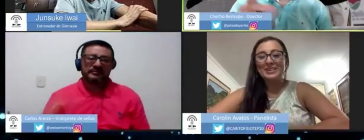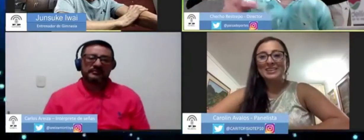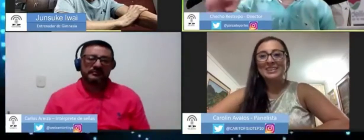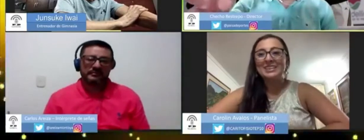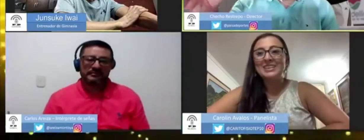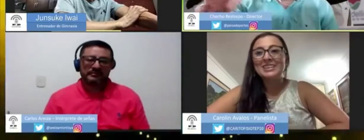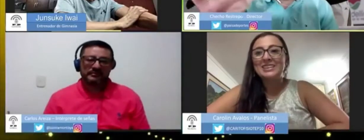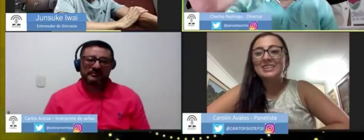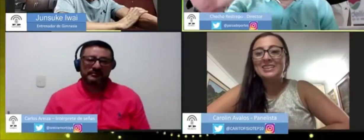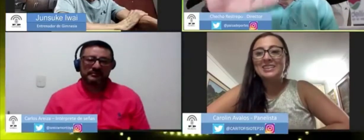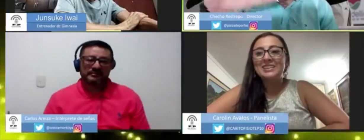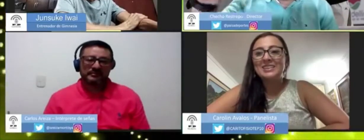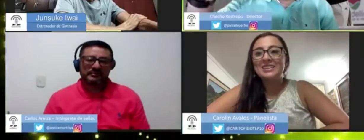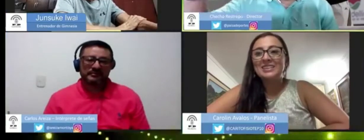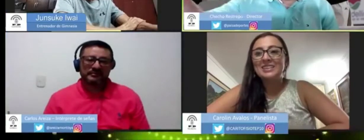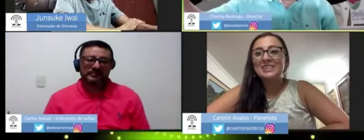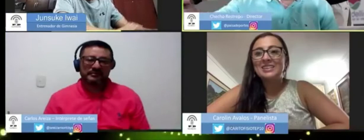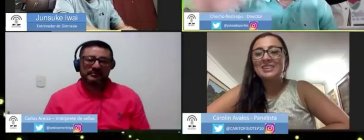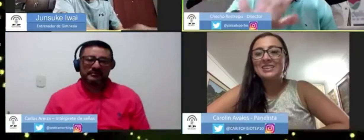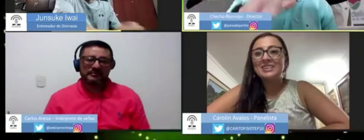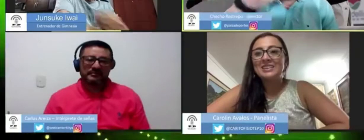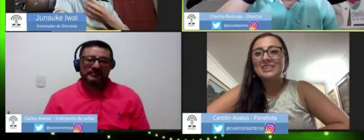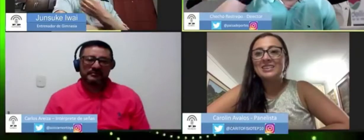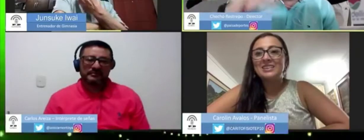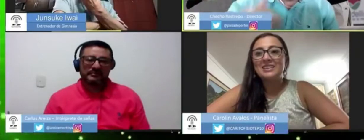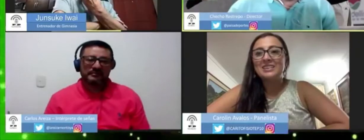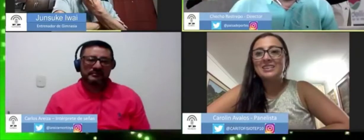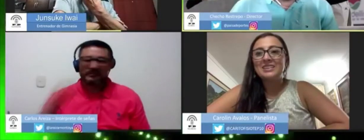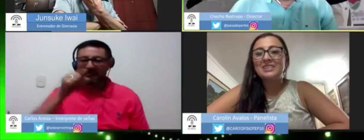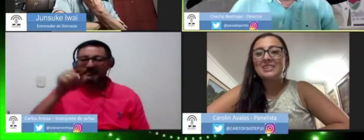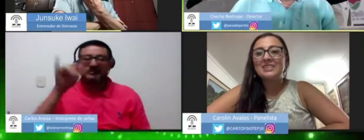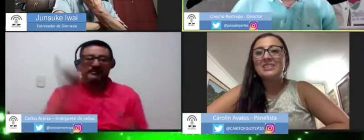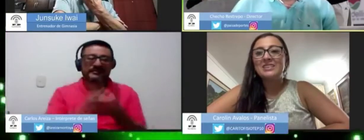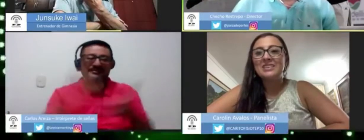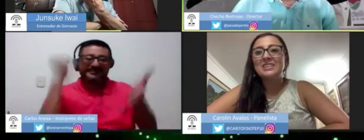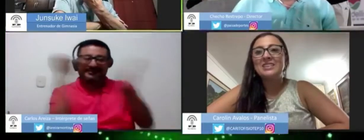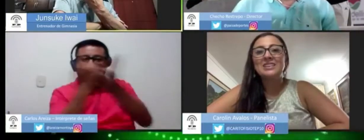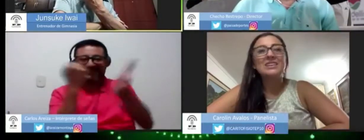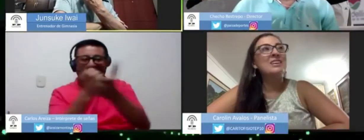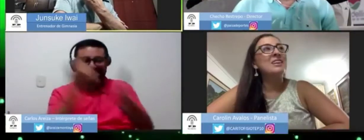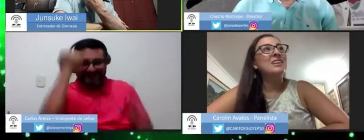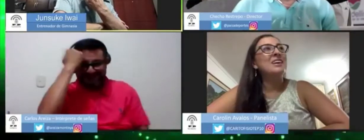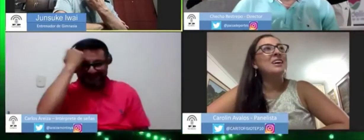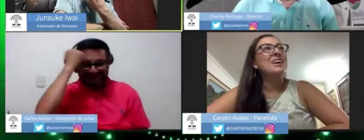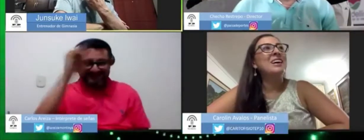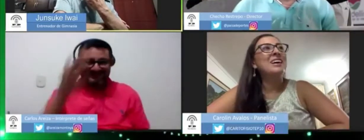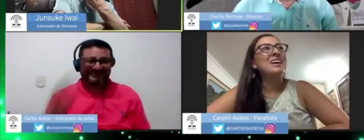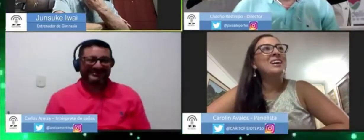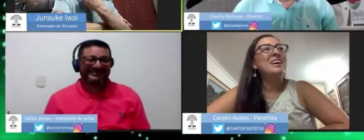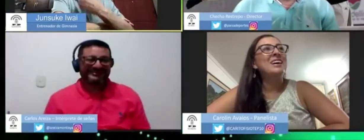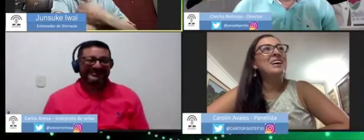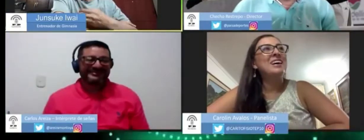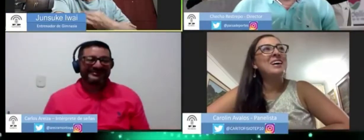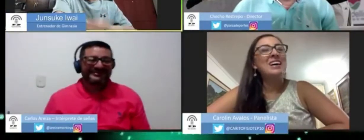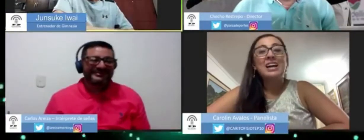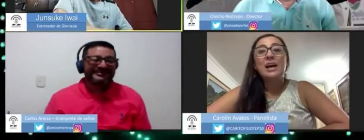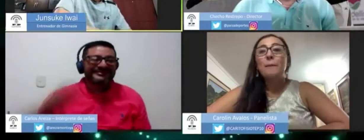Va a haber que ponerle a una plataforma o algún lugar de eso, allá el nombre es suyo, profe. No. Eso no tiene importancia,